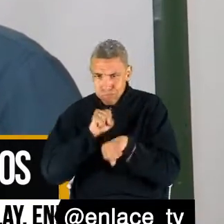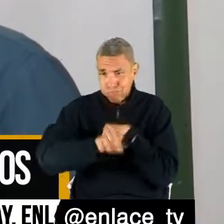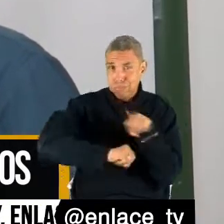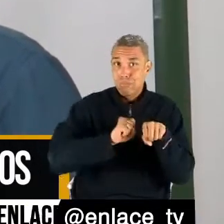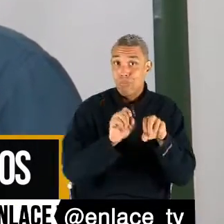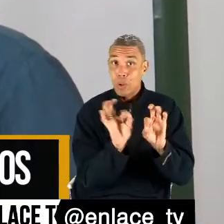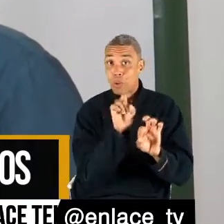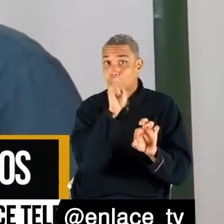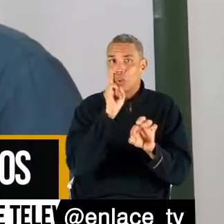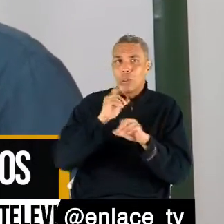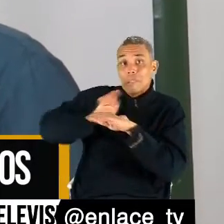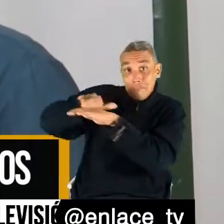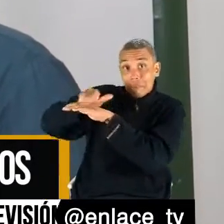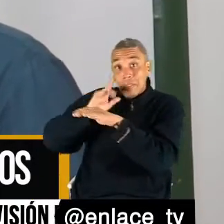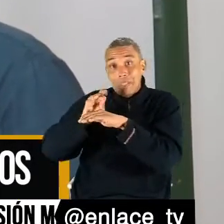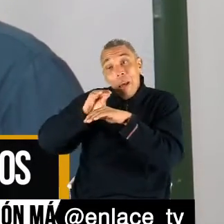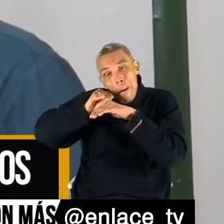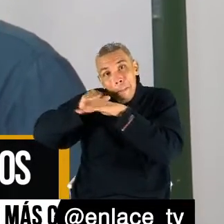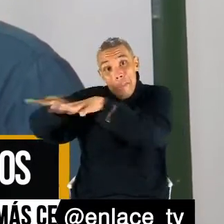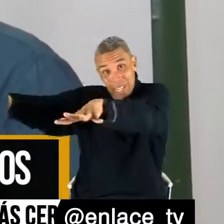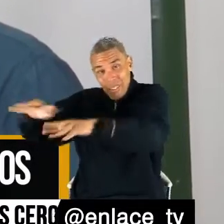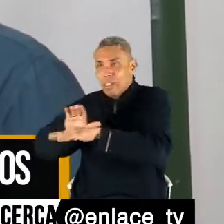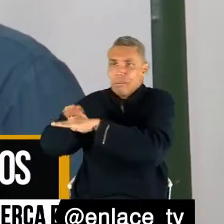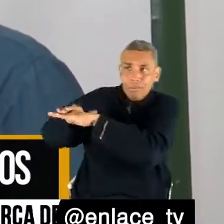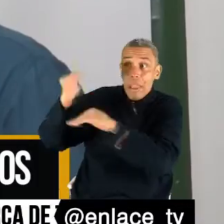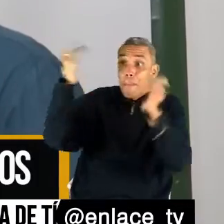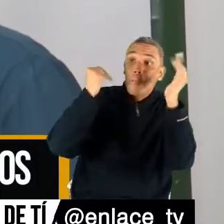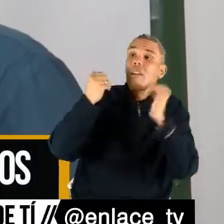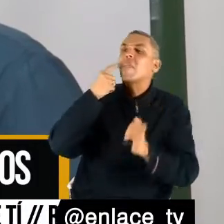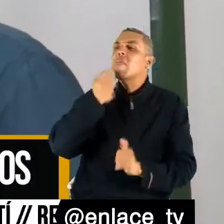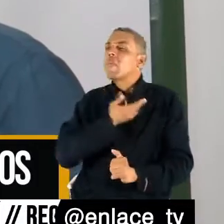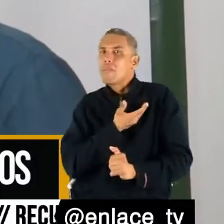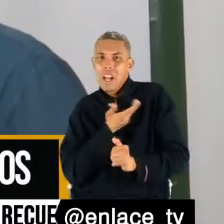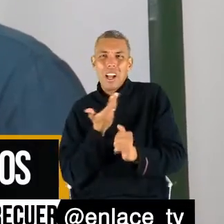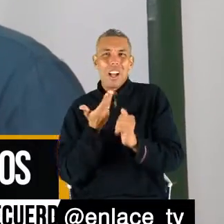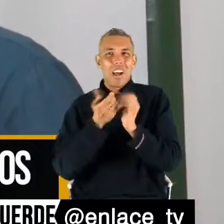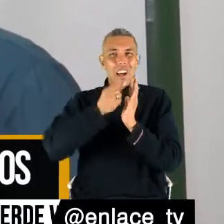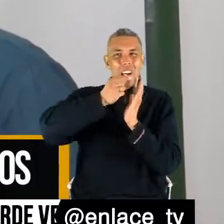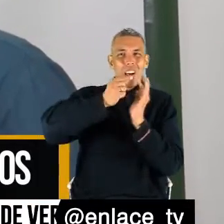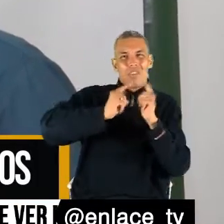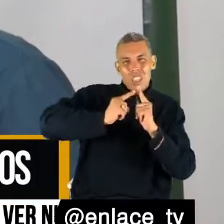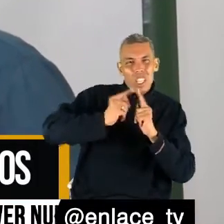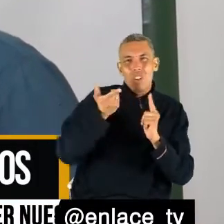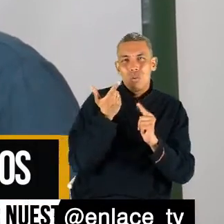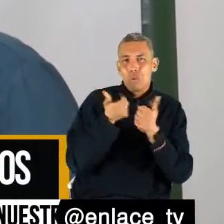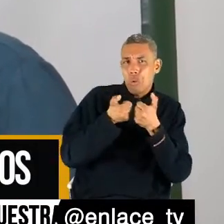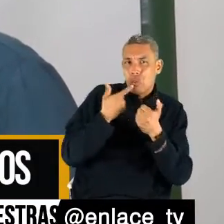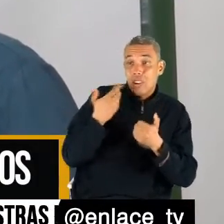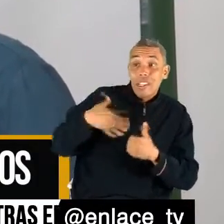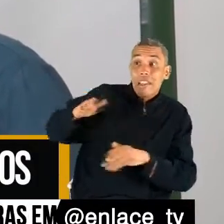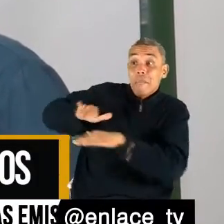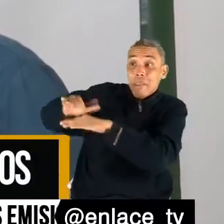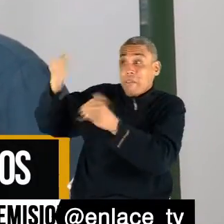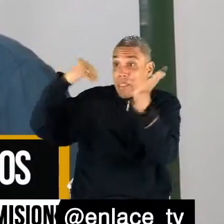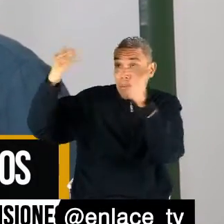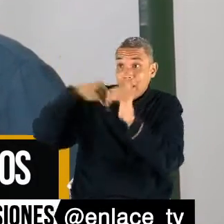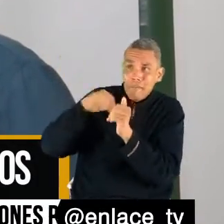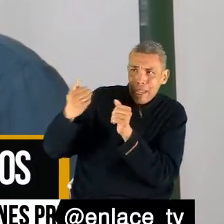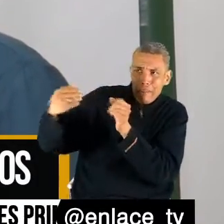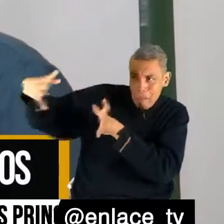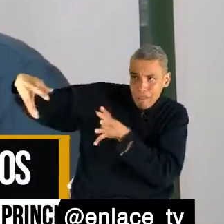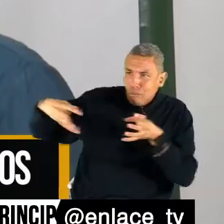al tío, al abuelo, a la mamá, al papá, al primo, a que hagamos una sola cabalgata y toda